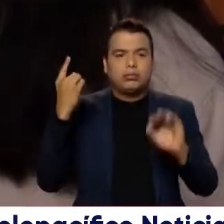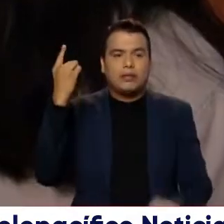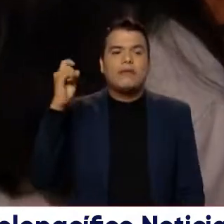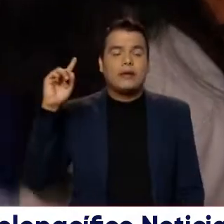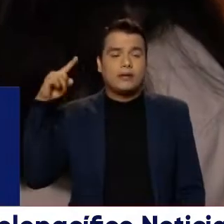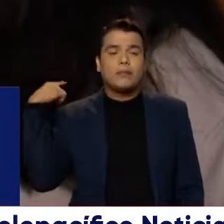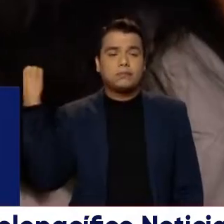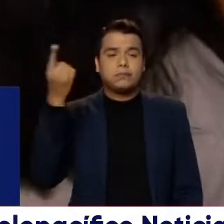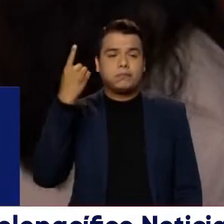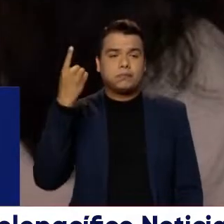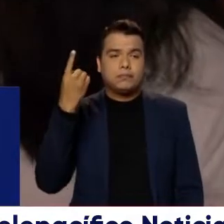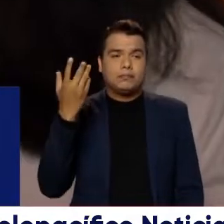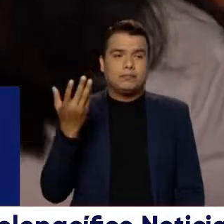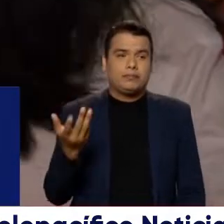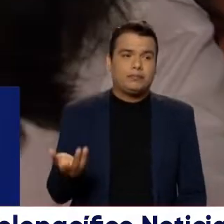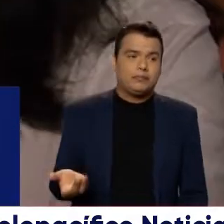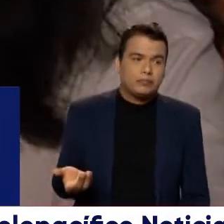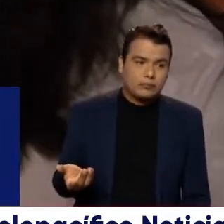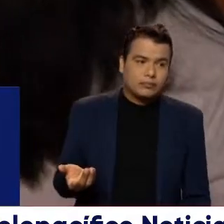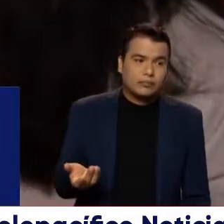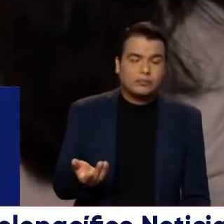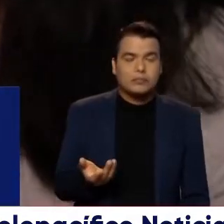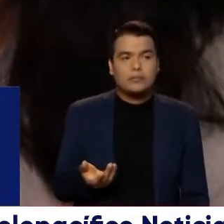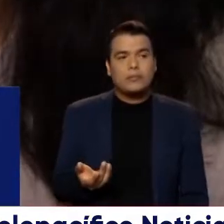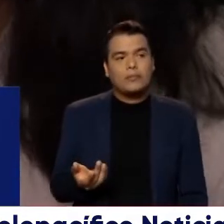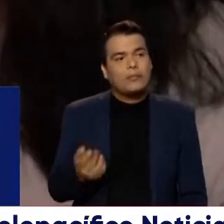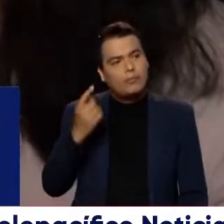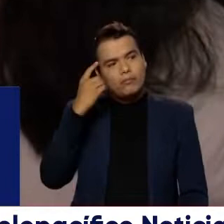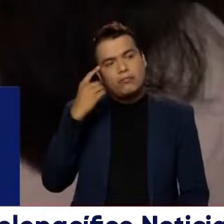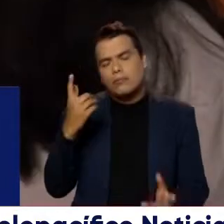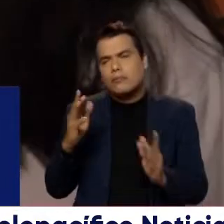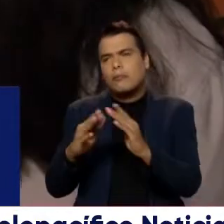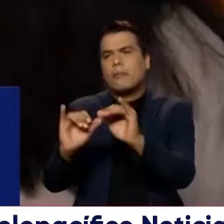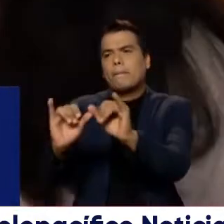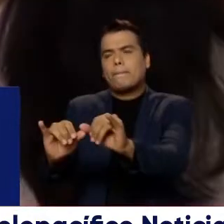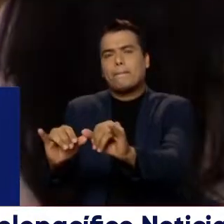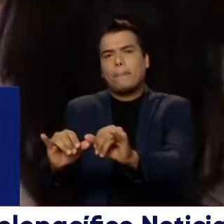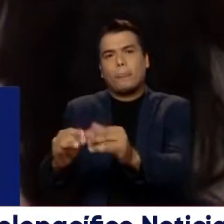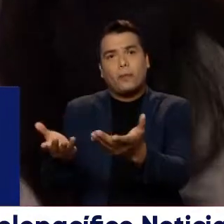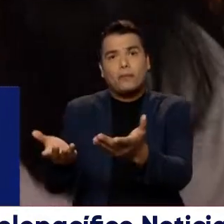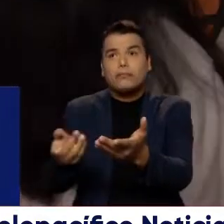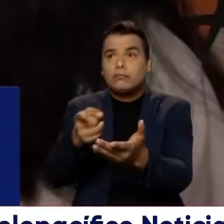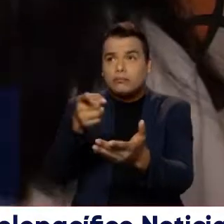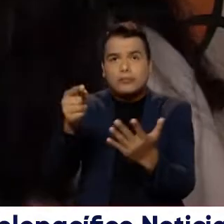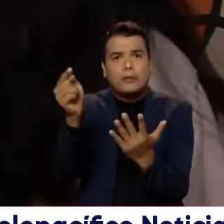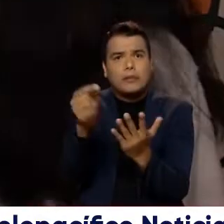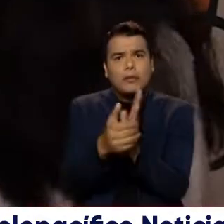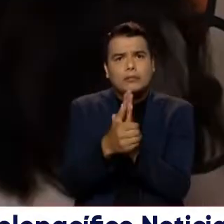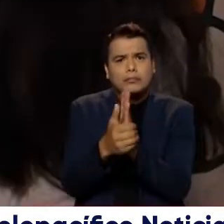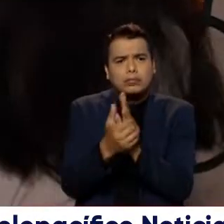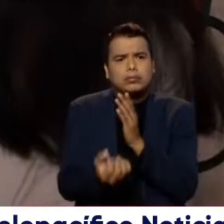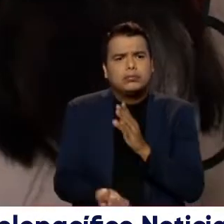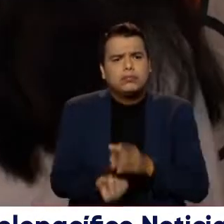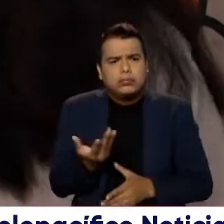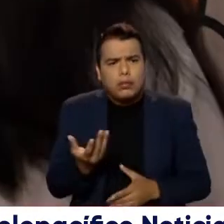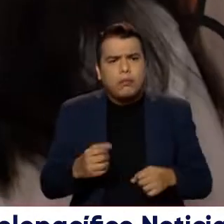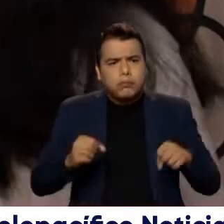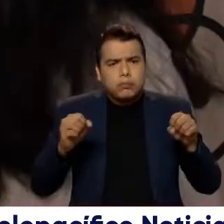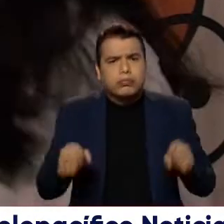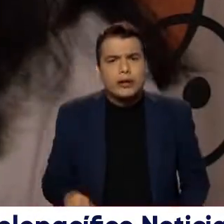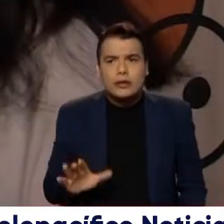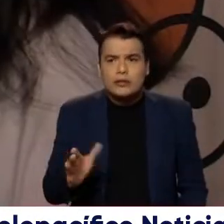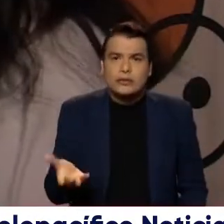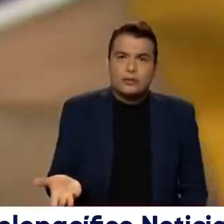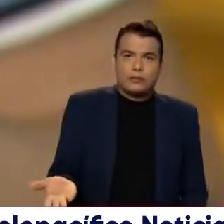ellos participen. No tenemos que incluirlos y dejarlos allá en la casa, cuando ellos tienen muchas más habilidades y potencialidades